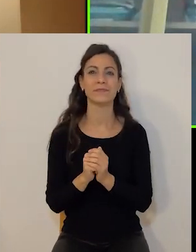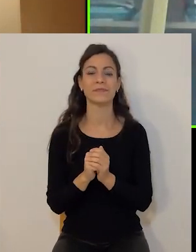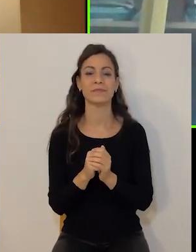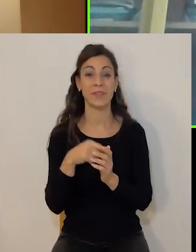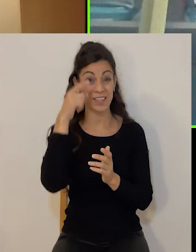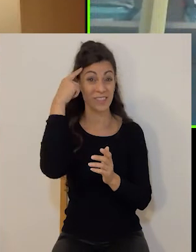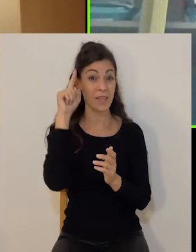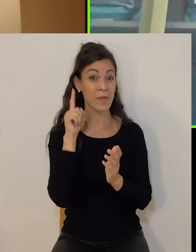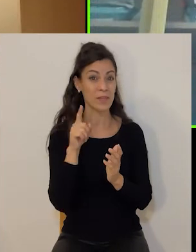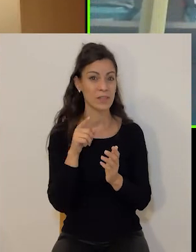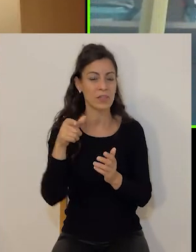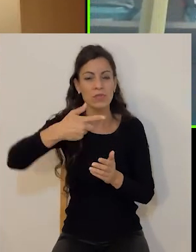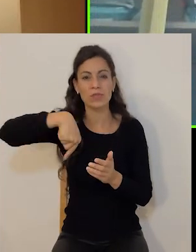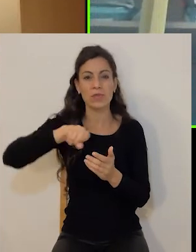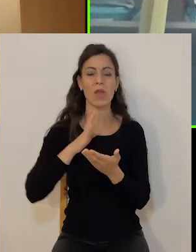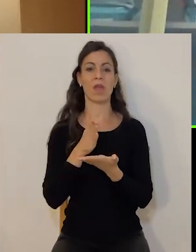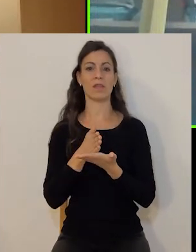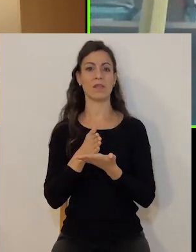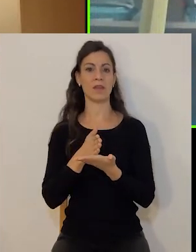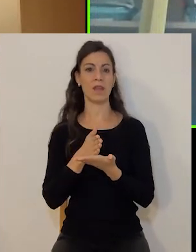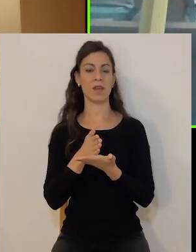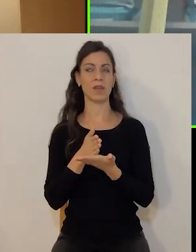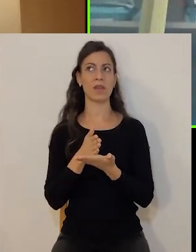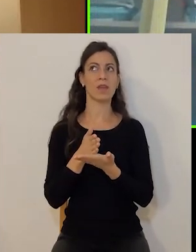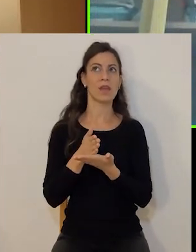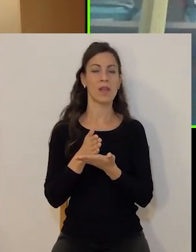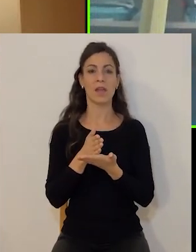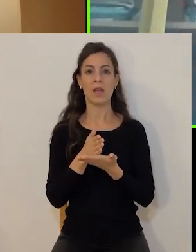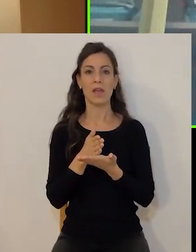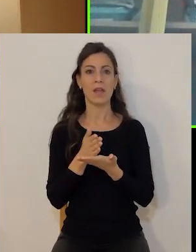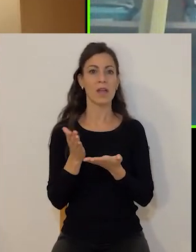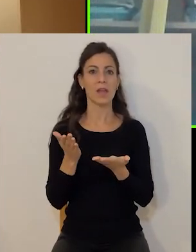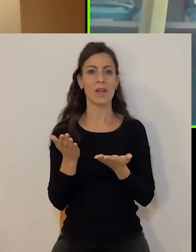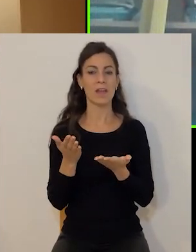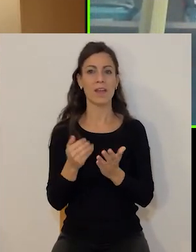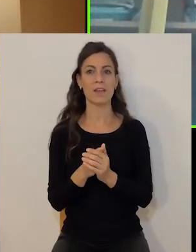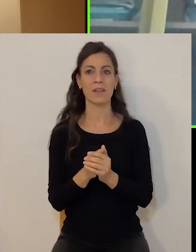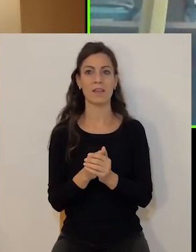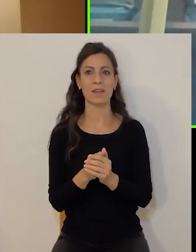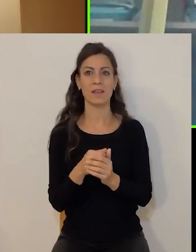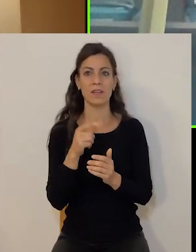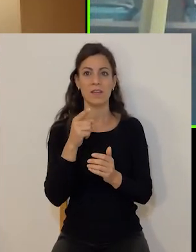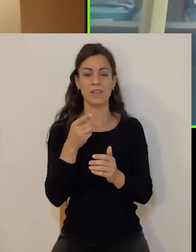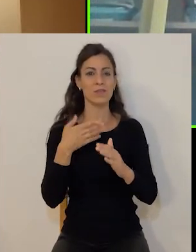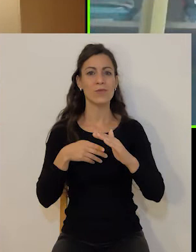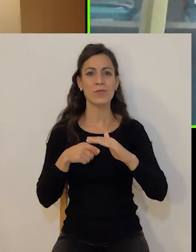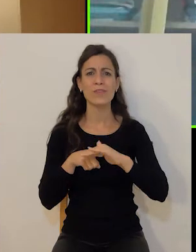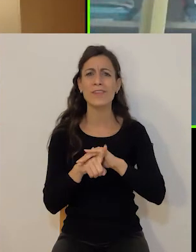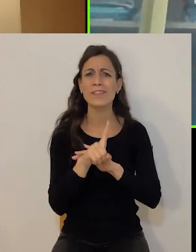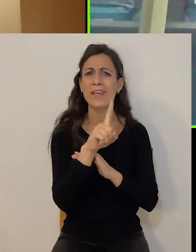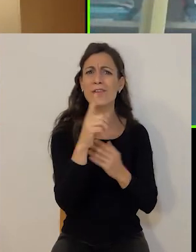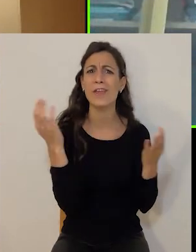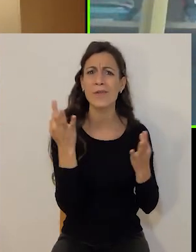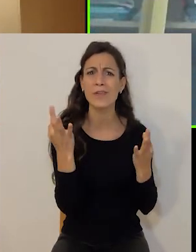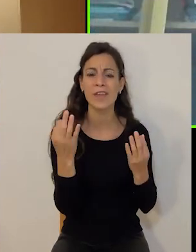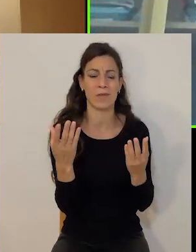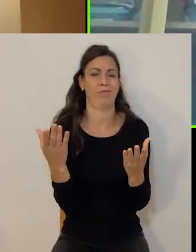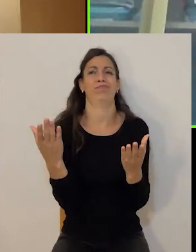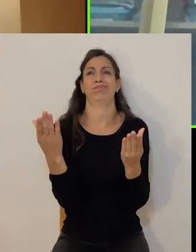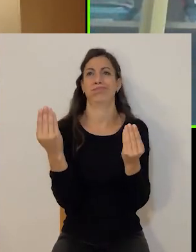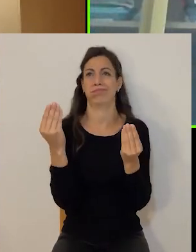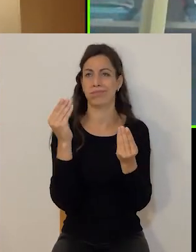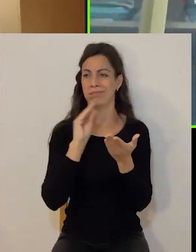¿sabes? Detenernos. Y al final te dicen, ¿pero qué has desarrollado? Pues muchas cosas,